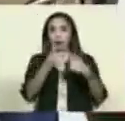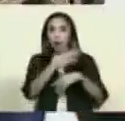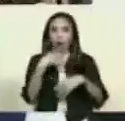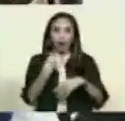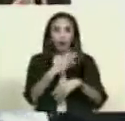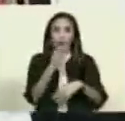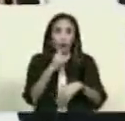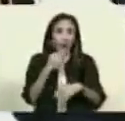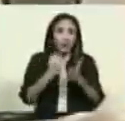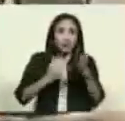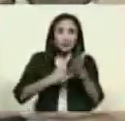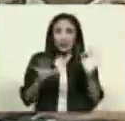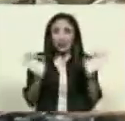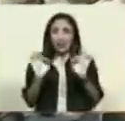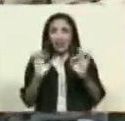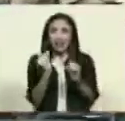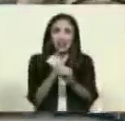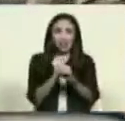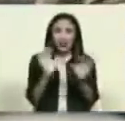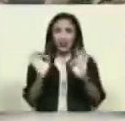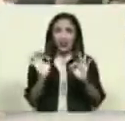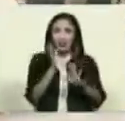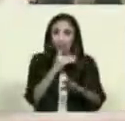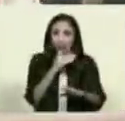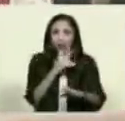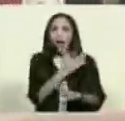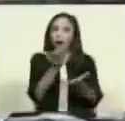inscrito en el plan Chamba Juvenil.